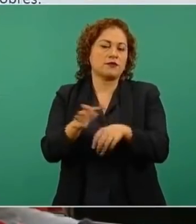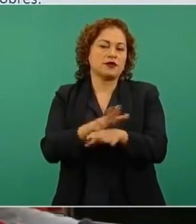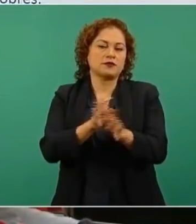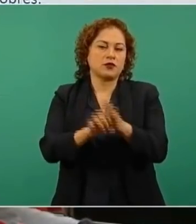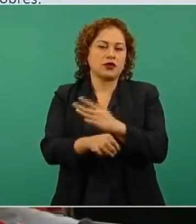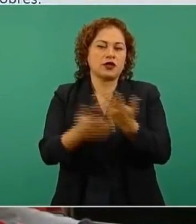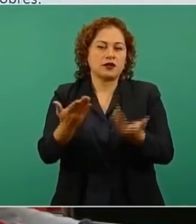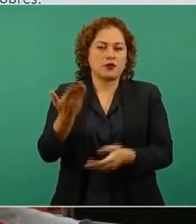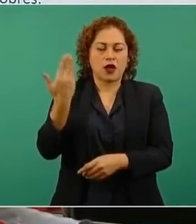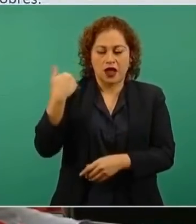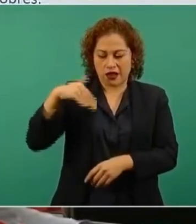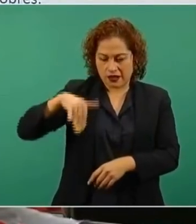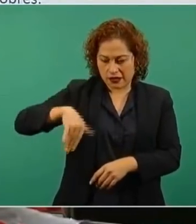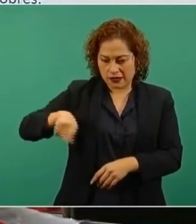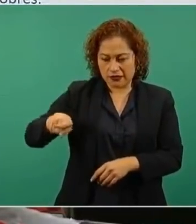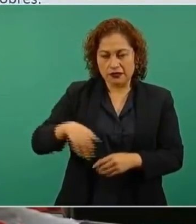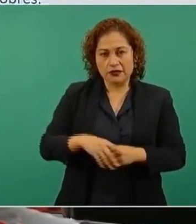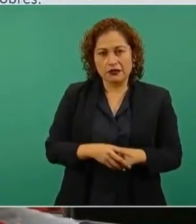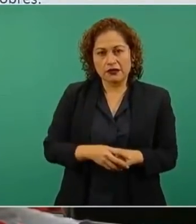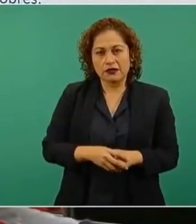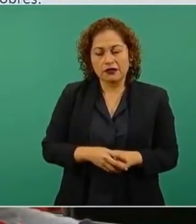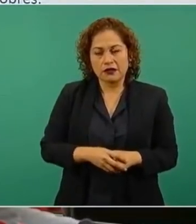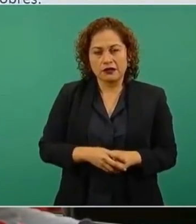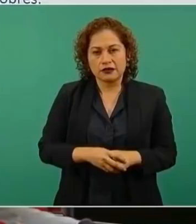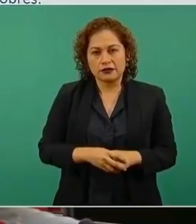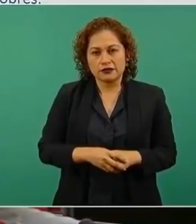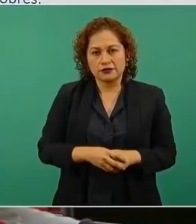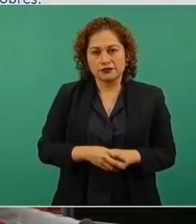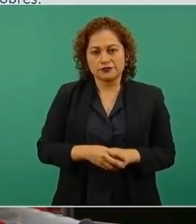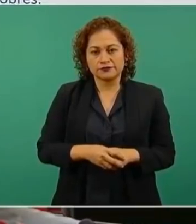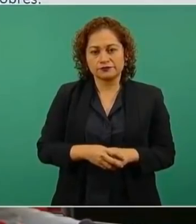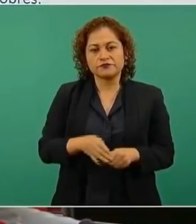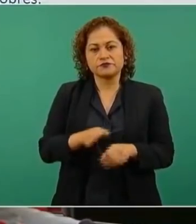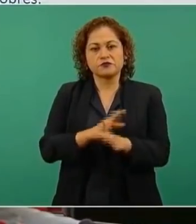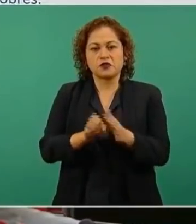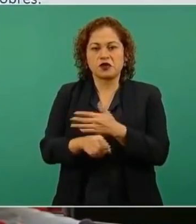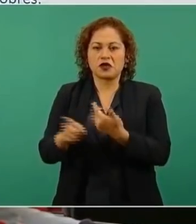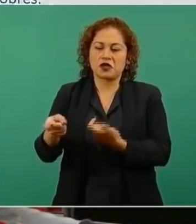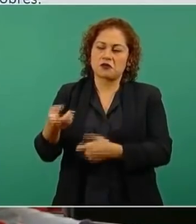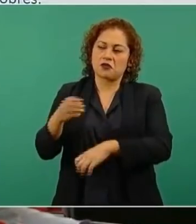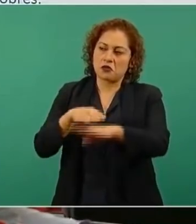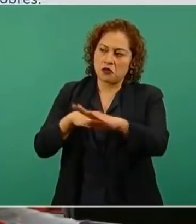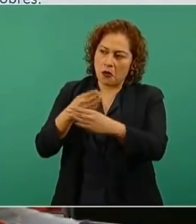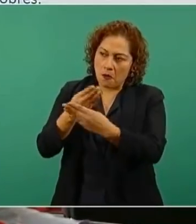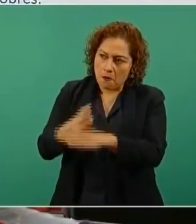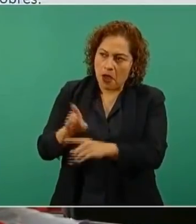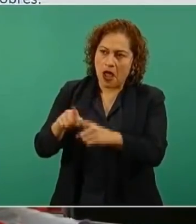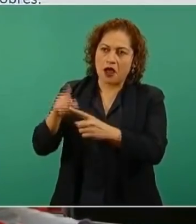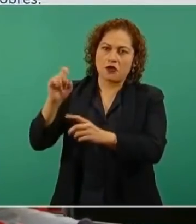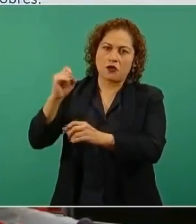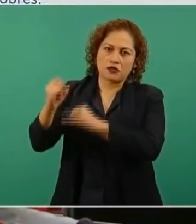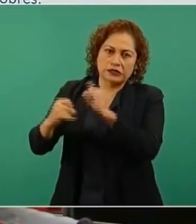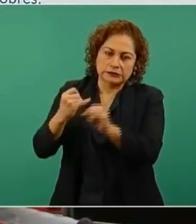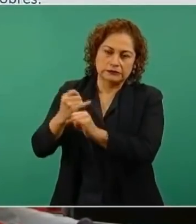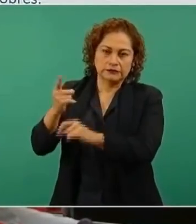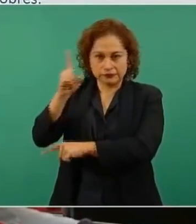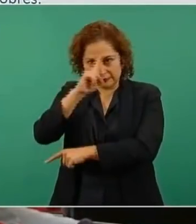que recomendaban pues Fondo Monetario Internacional o quien fuera,